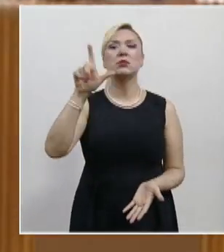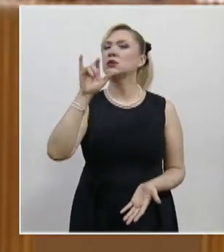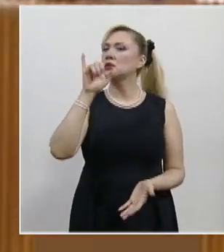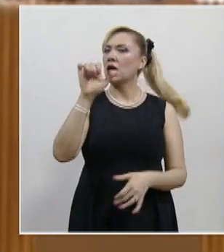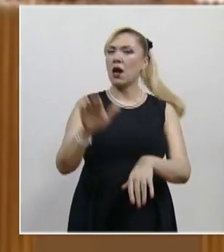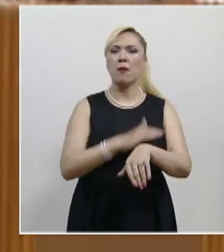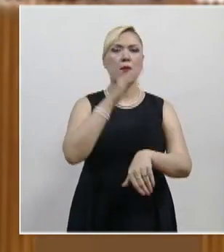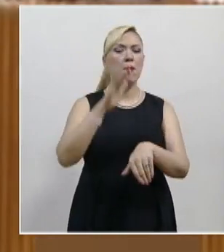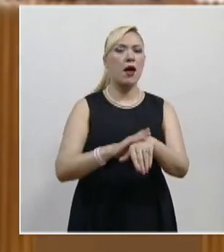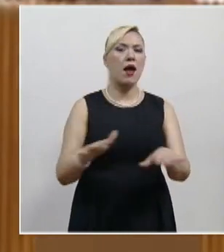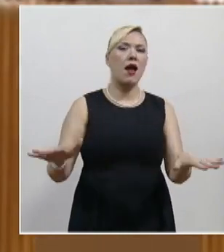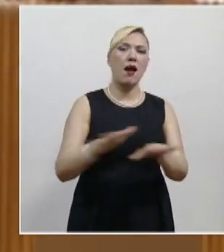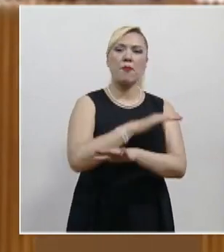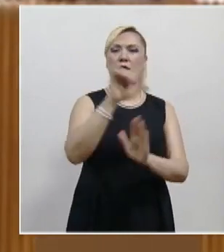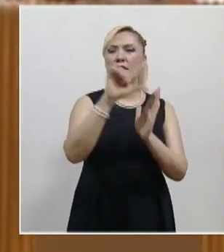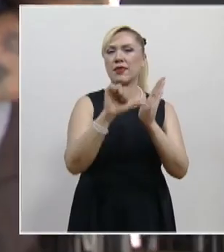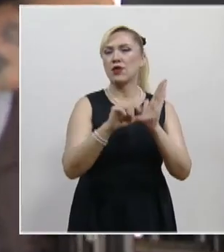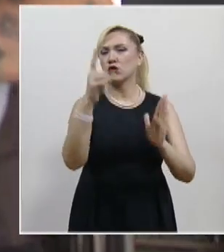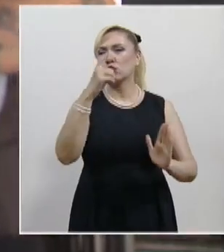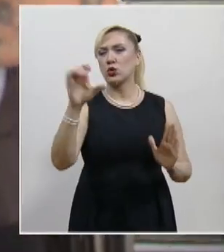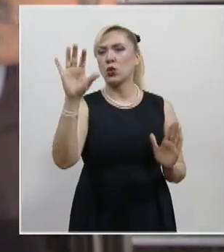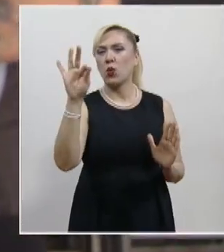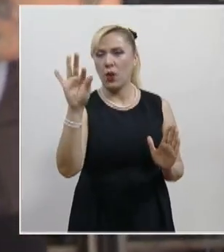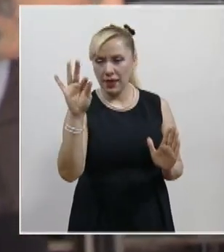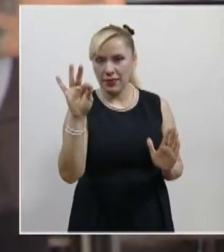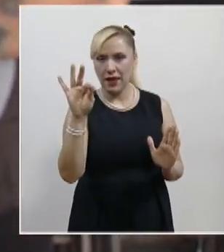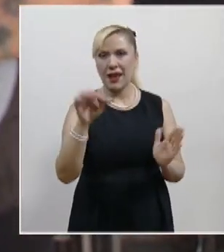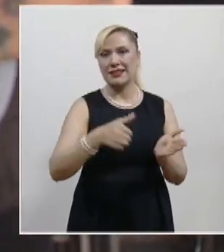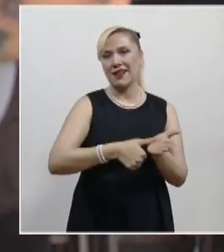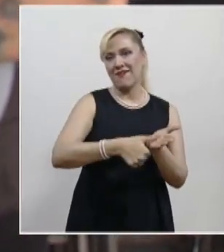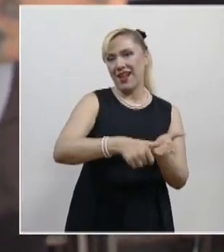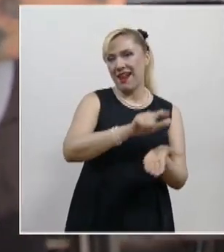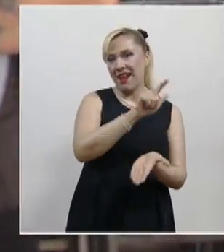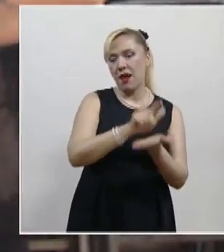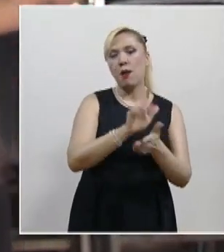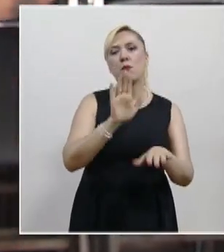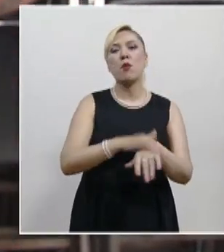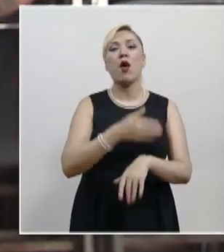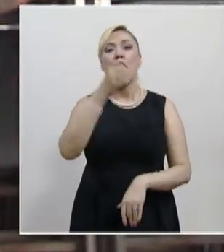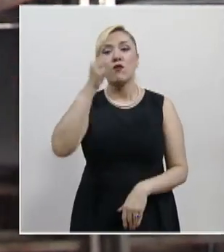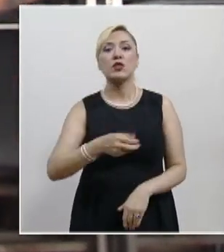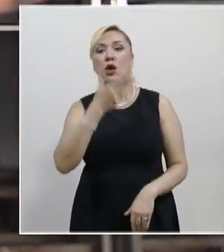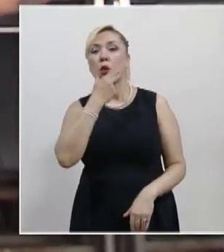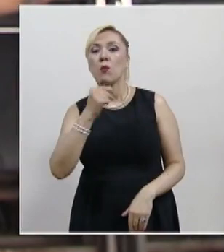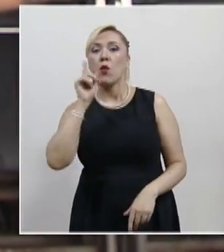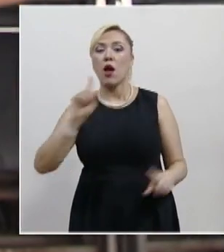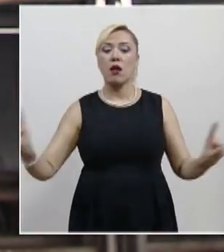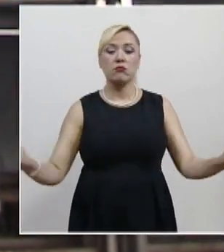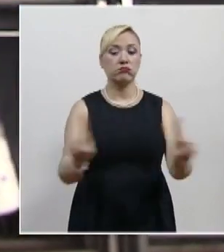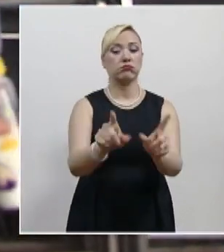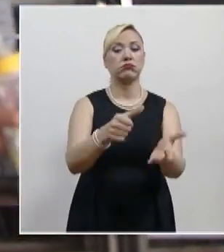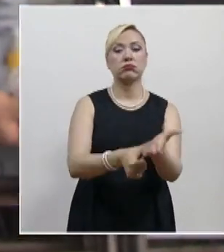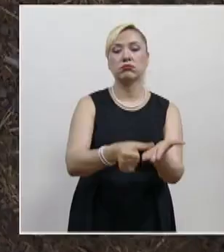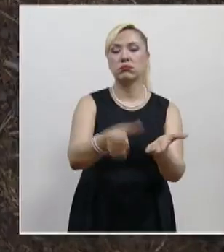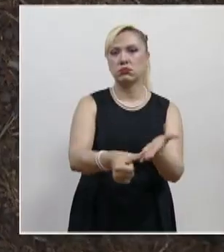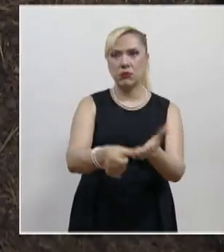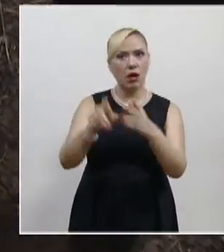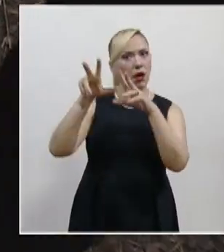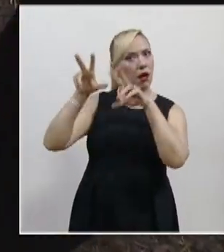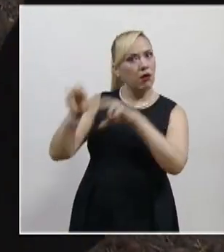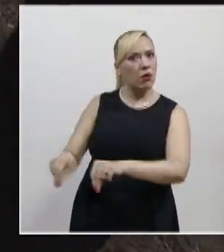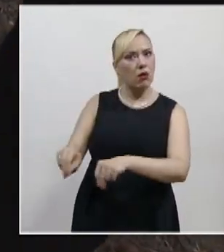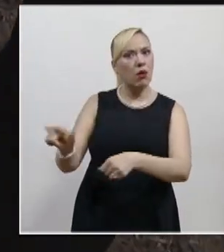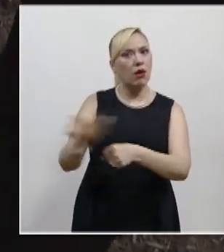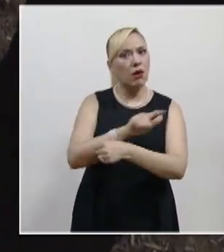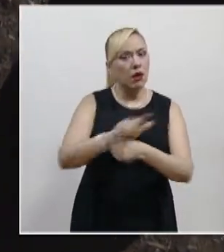al artículo 140 del Código Civil que definía al matrimonio como la unión de un hombre y una mujer, negando este derecho a las parejas del mismo